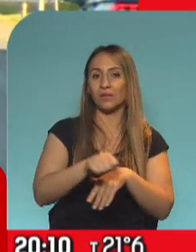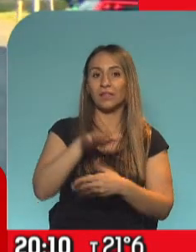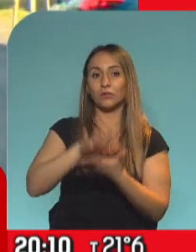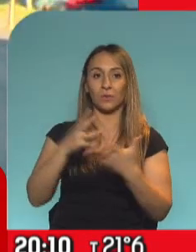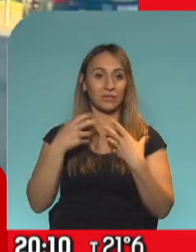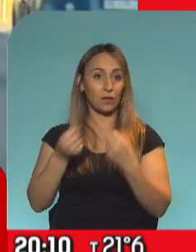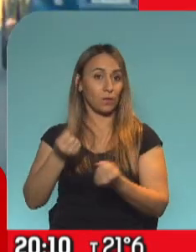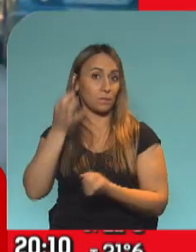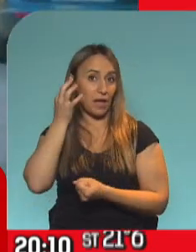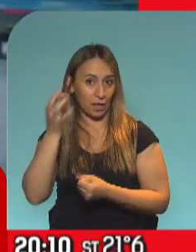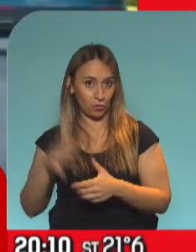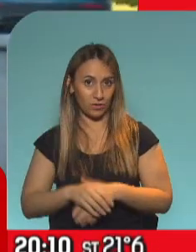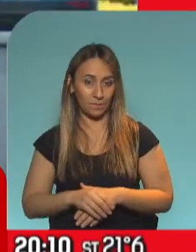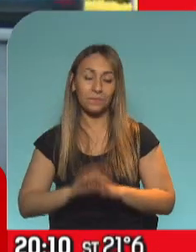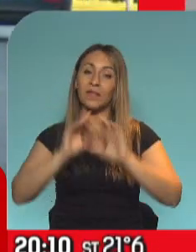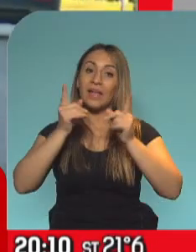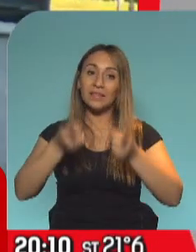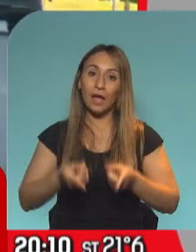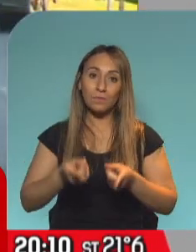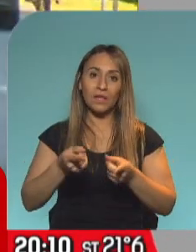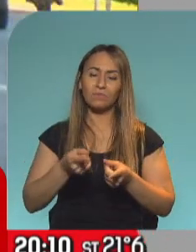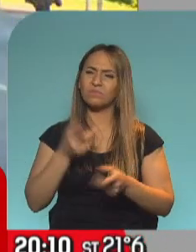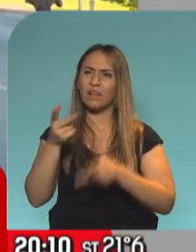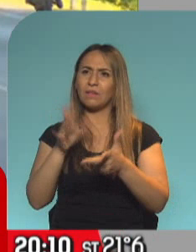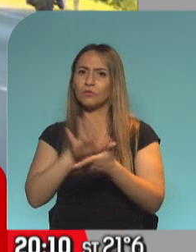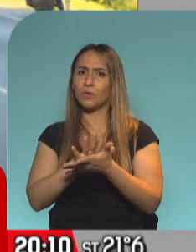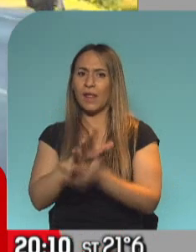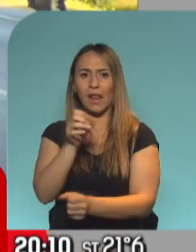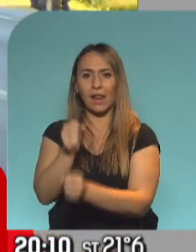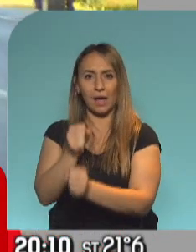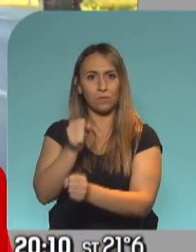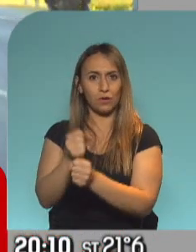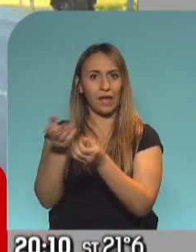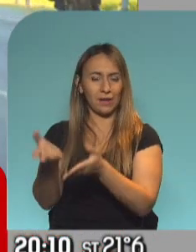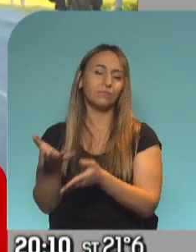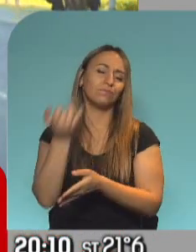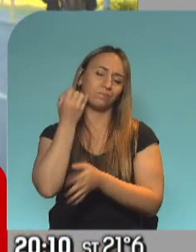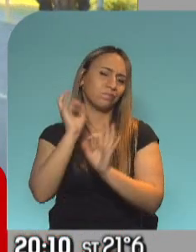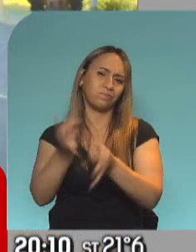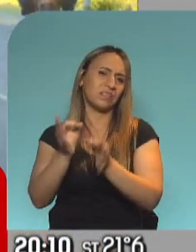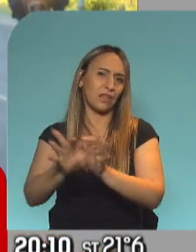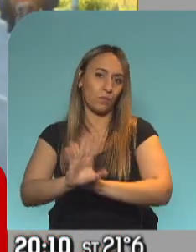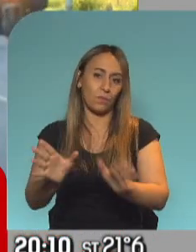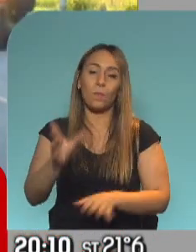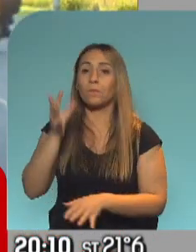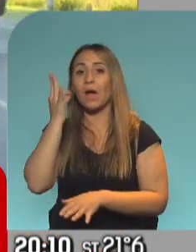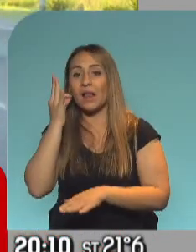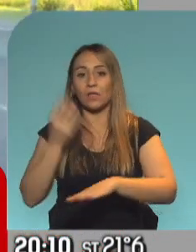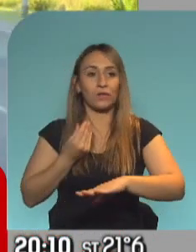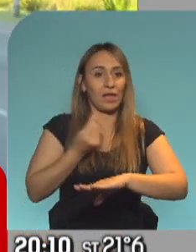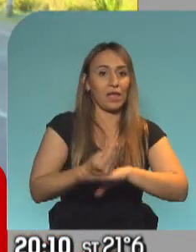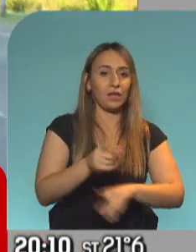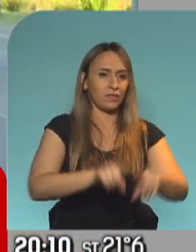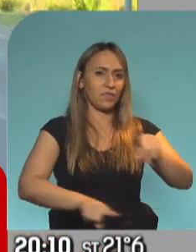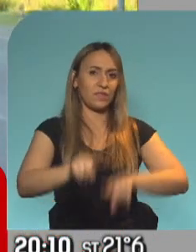también si hablamos de estrictamente de lo laboral ya se sabe que maradona no va a dirigir en lo que tiene que ver con